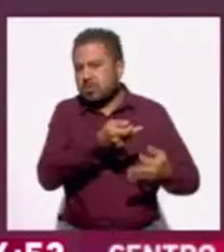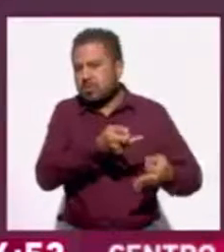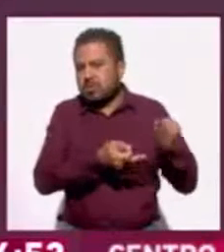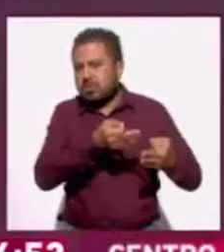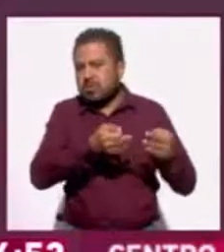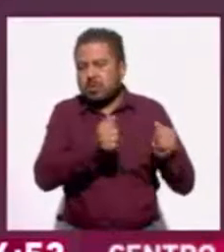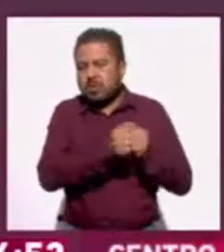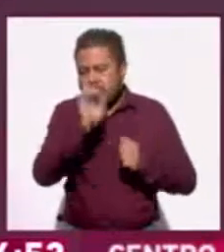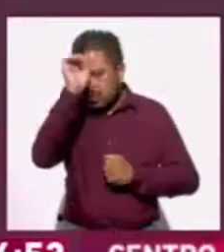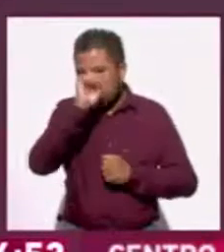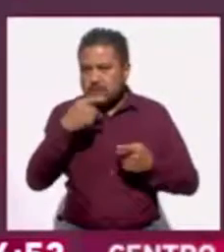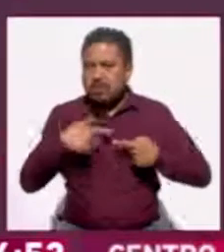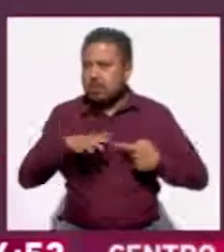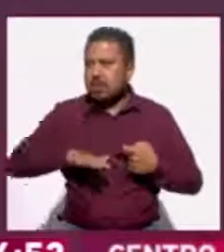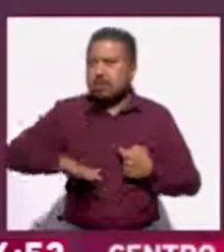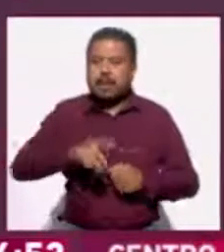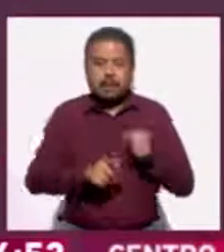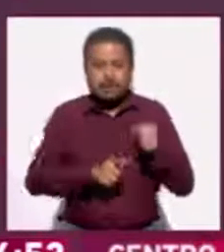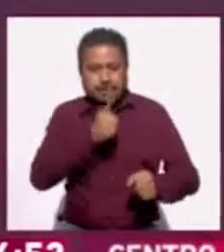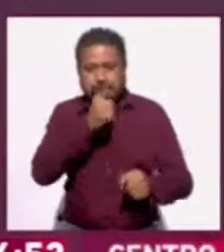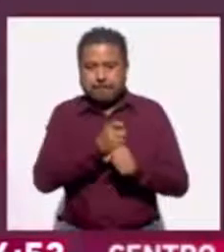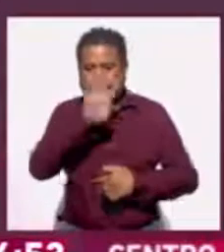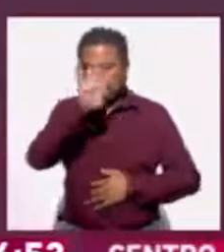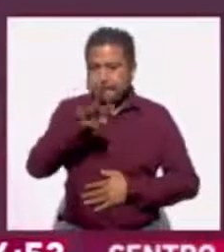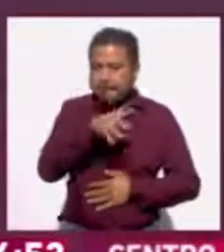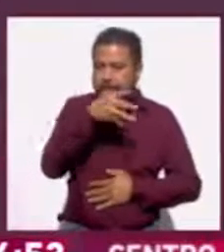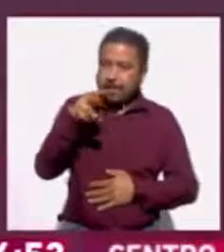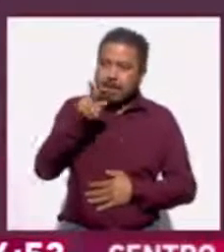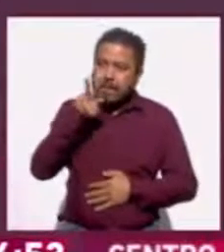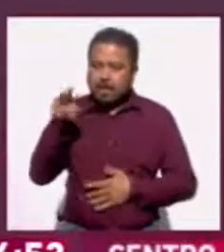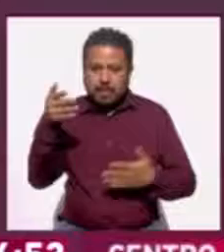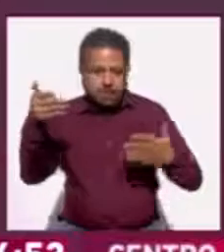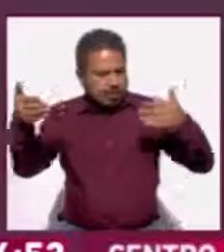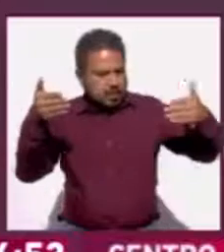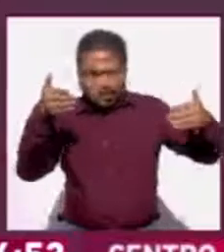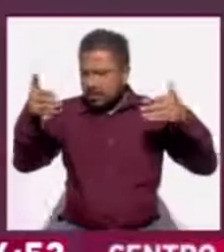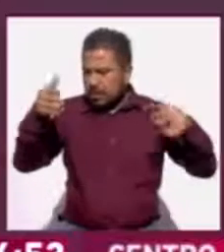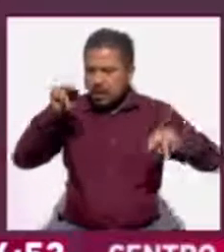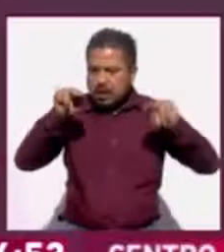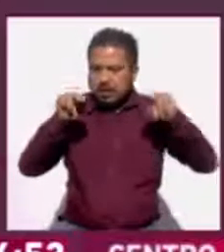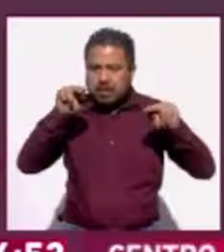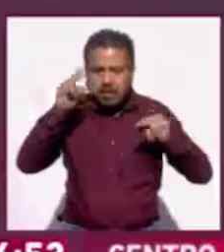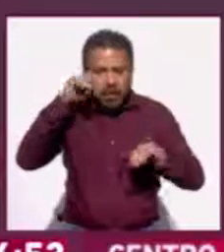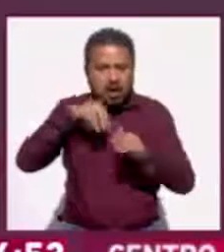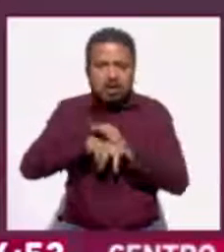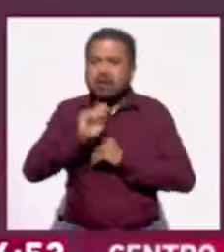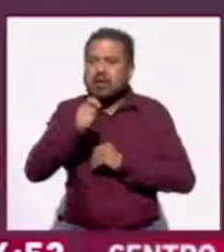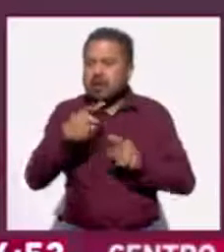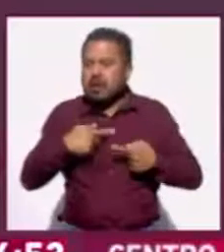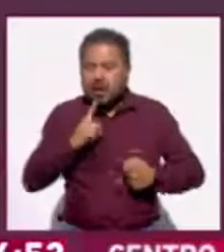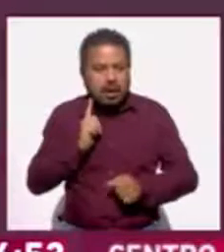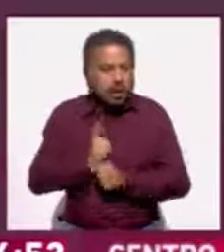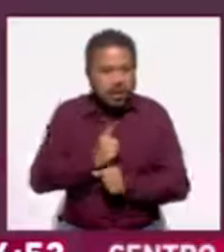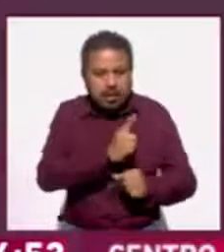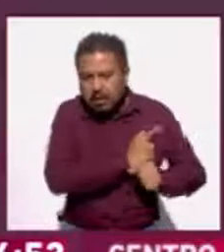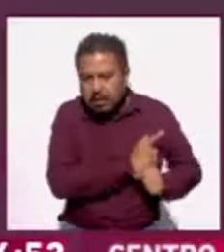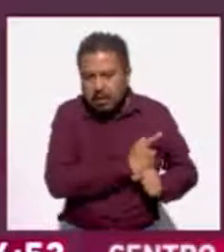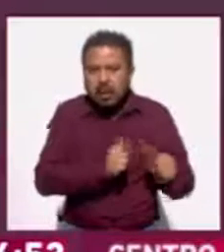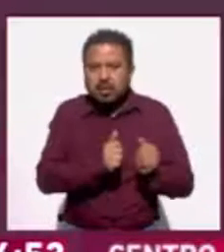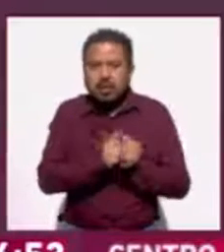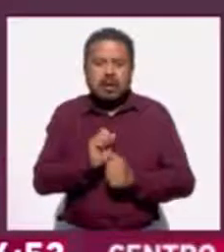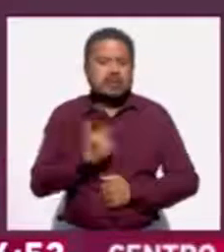de la opinión pública. En el primer gráfico tengo un comparado de los niveles de conocimiento de la gente que se enteró